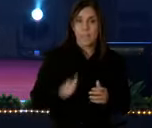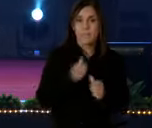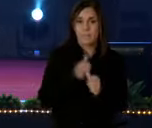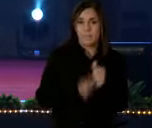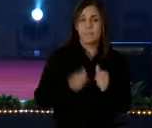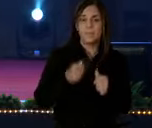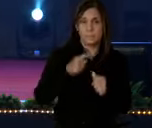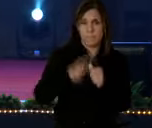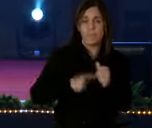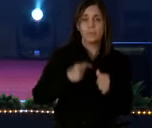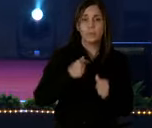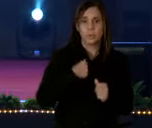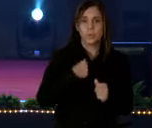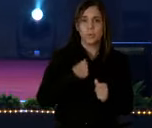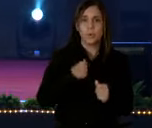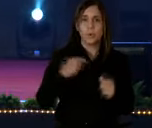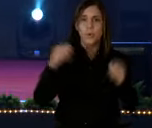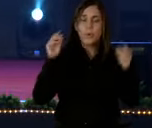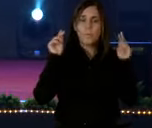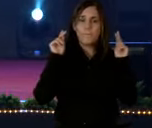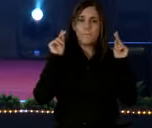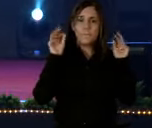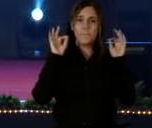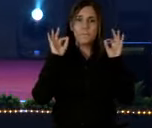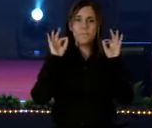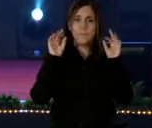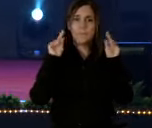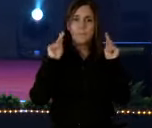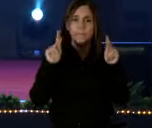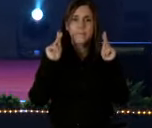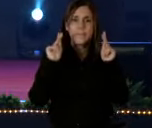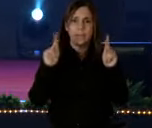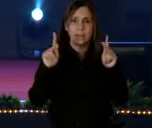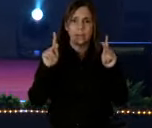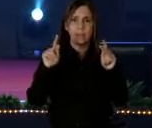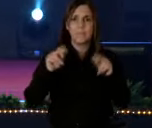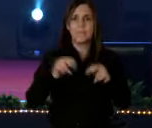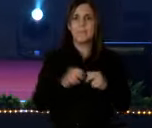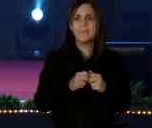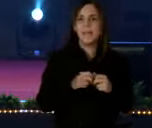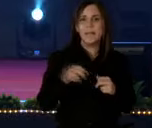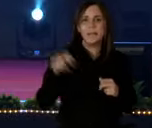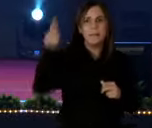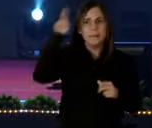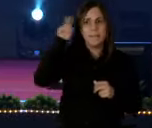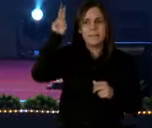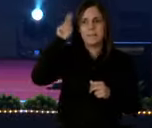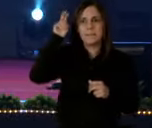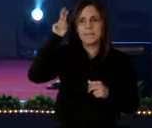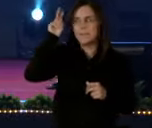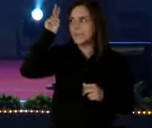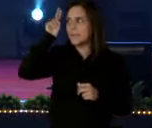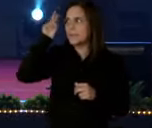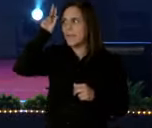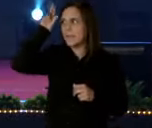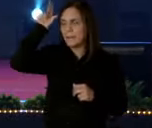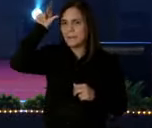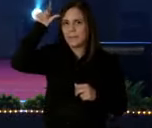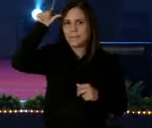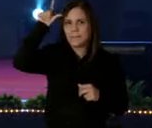residenciales. Se abrió una comunidad en Piña, pero Sammy, explícale al pueblo para que sepa de qué se